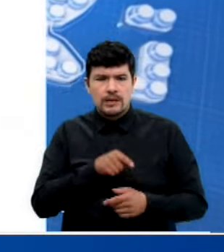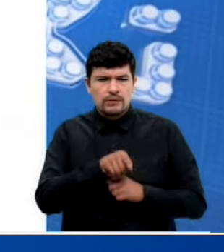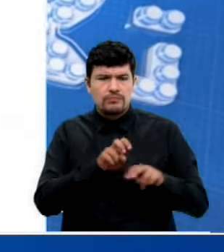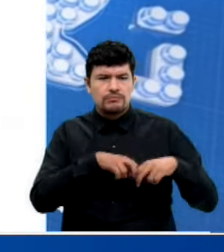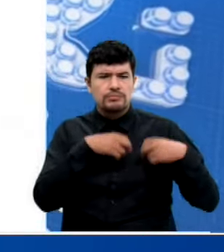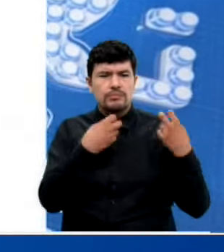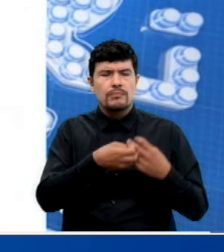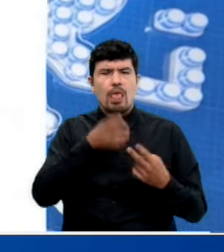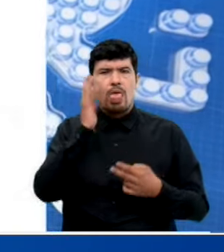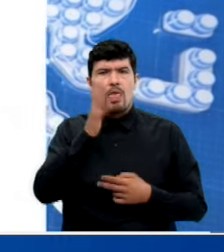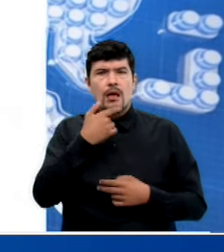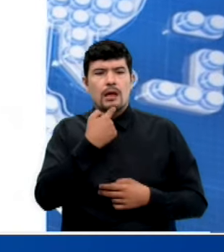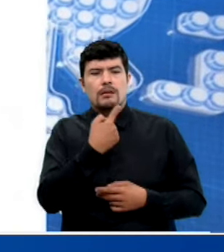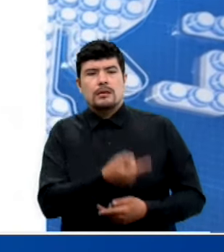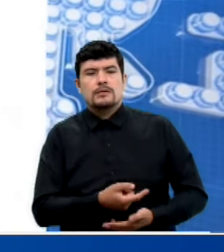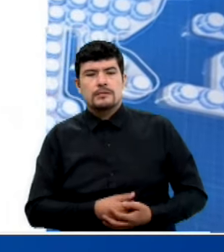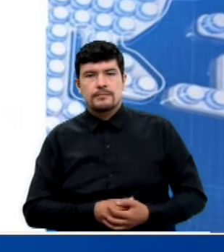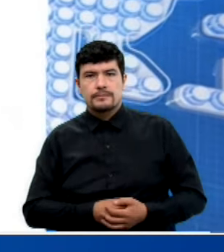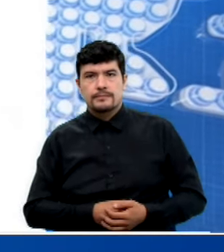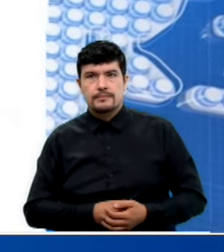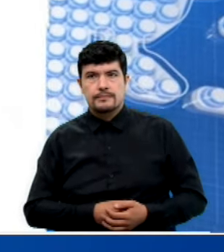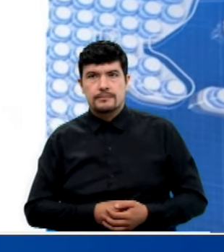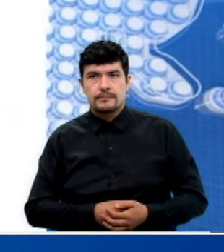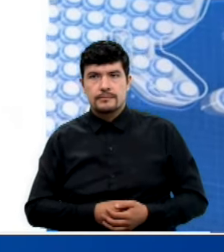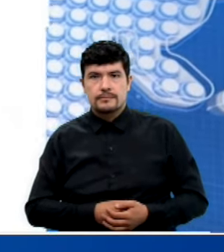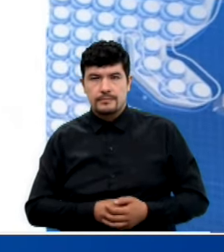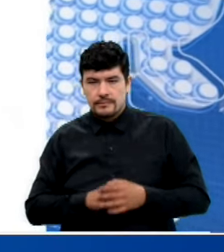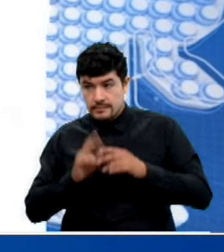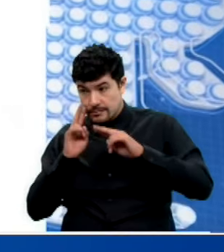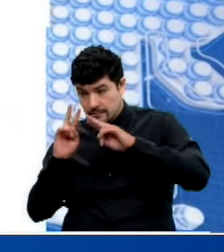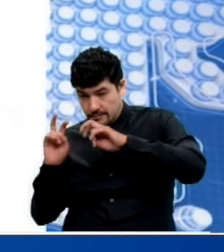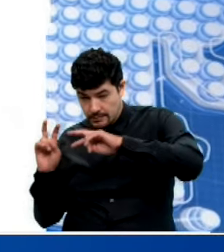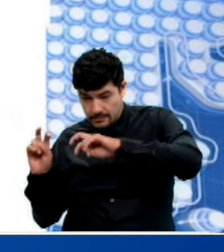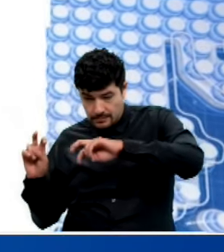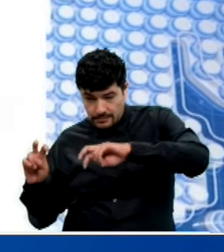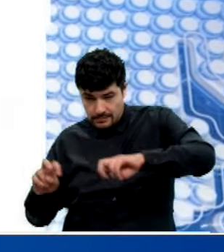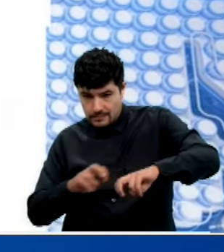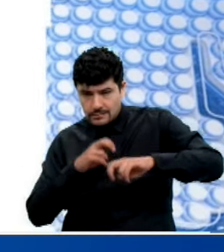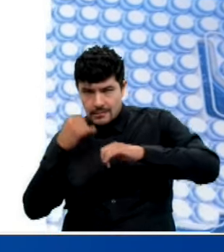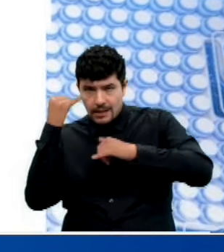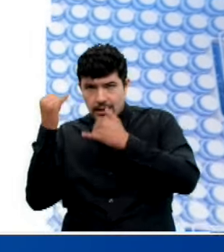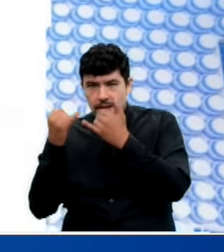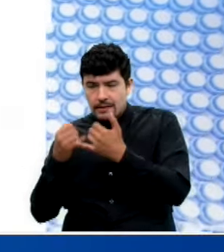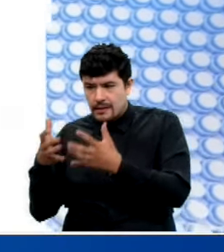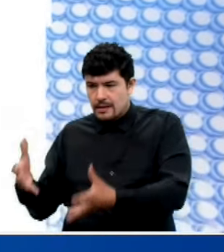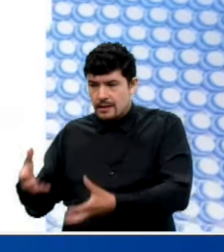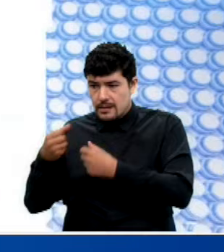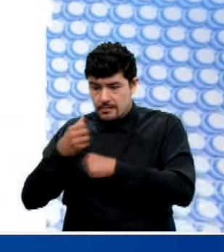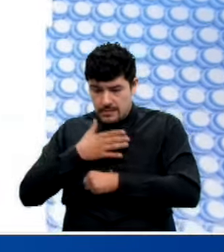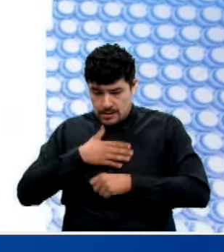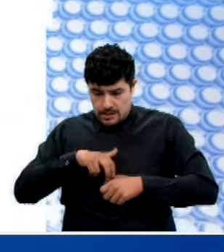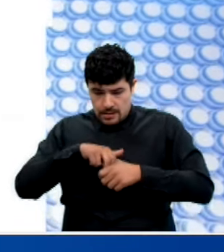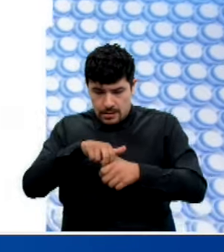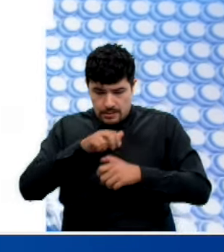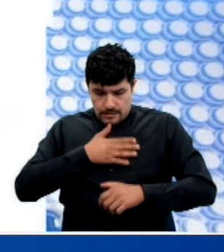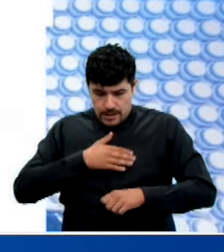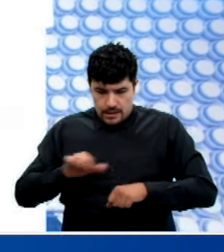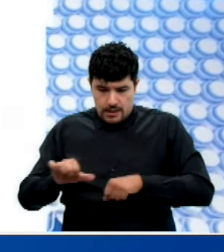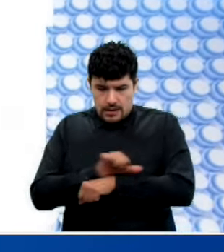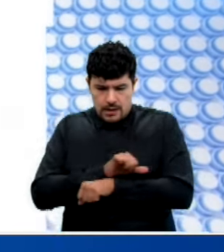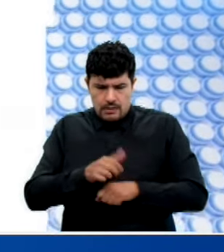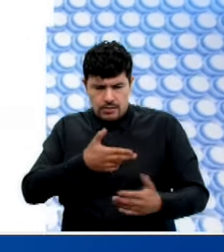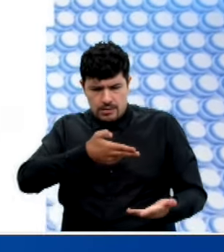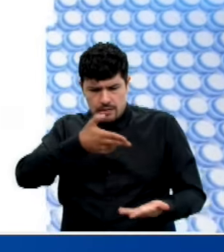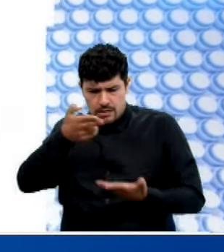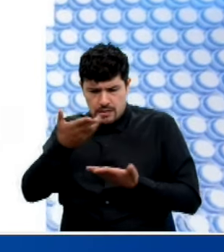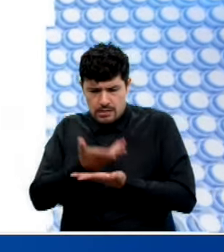al día siguiente se dijo que luego a minuciosas labores de inteligencia habían sido incautado en mi poder, en mi carro, armas,